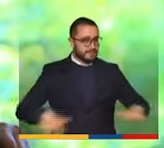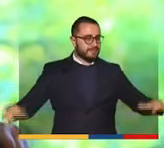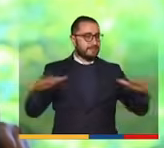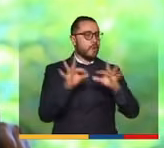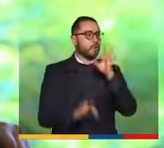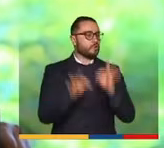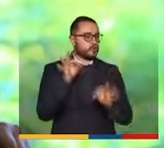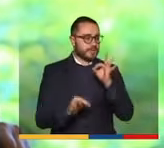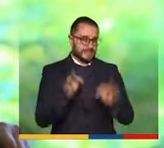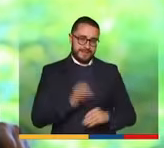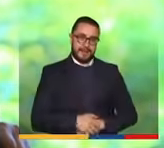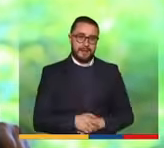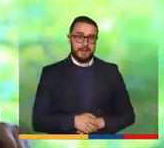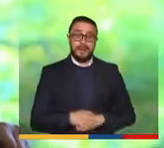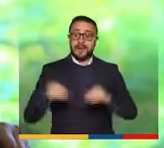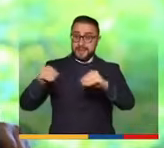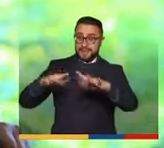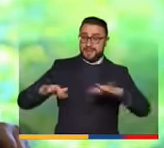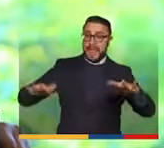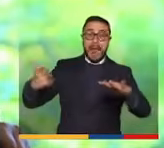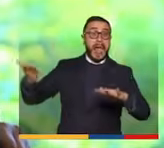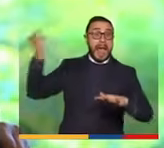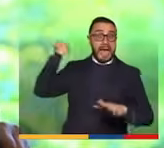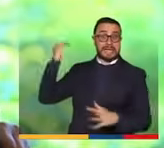a devolver la tierra.